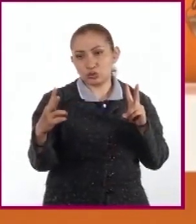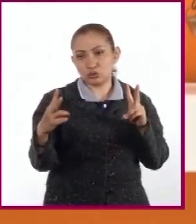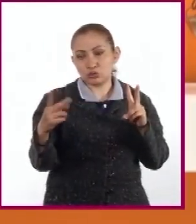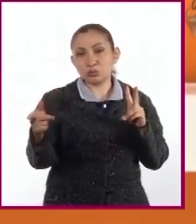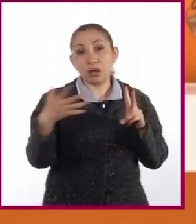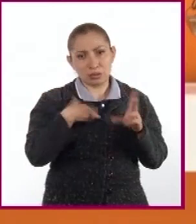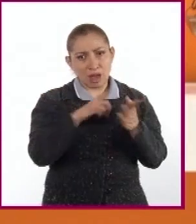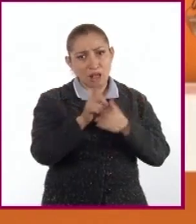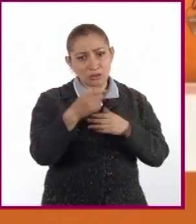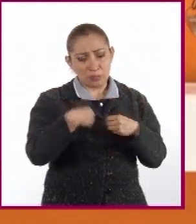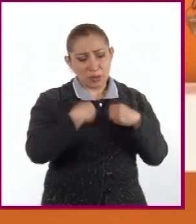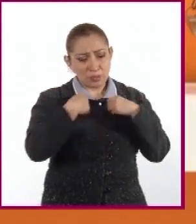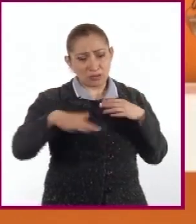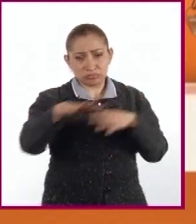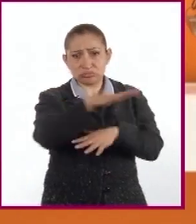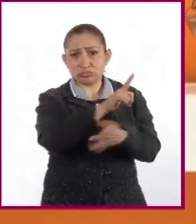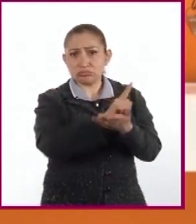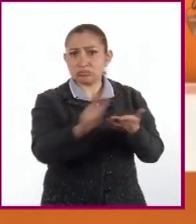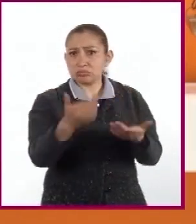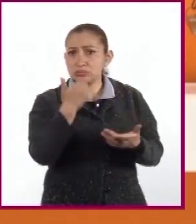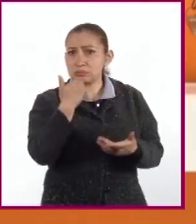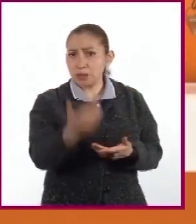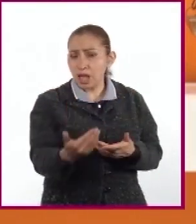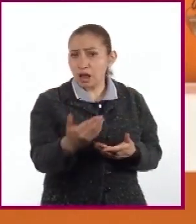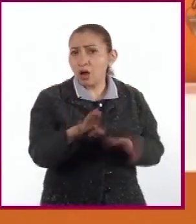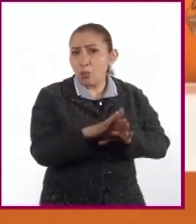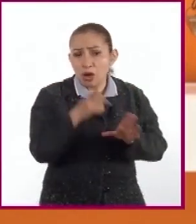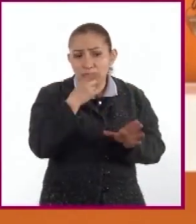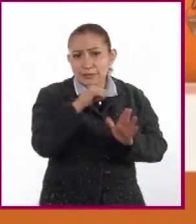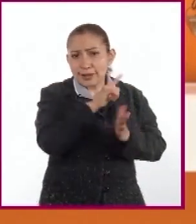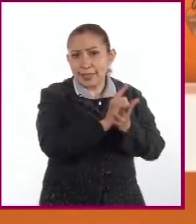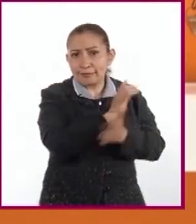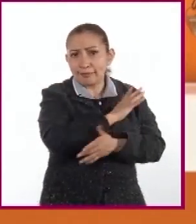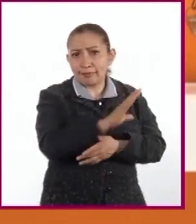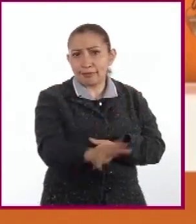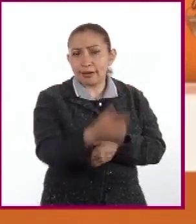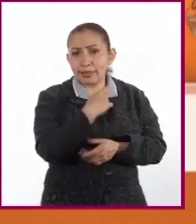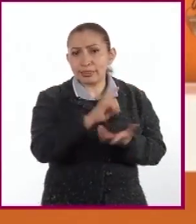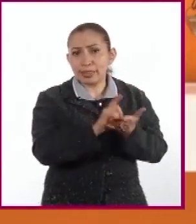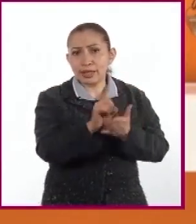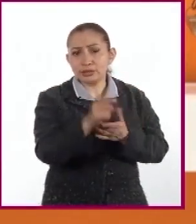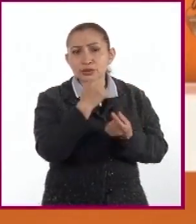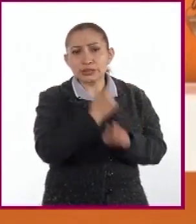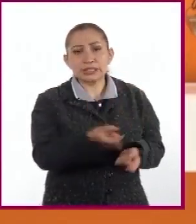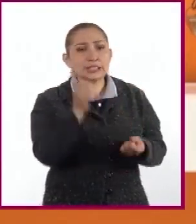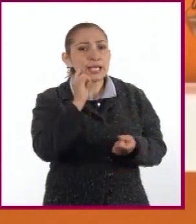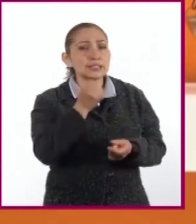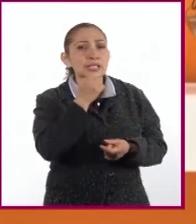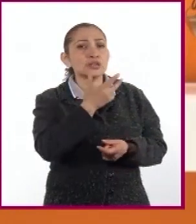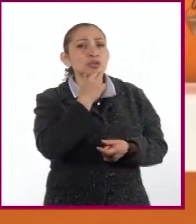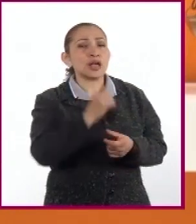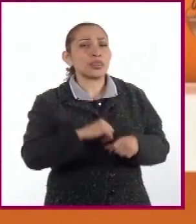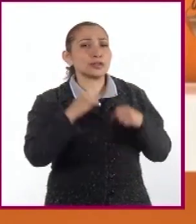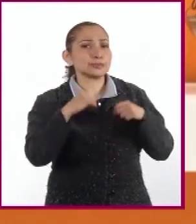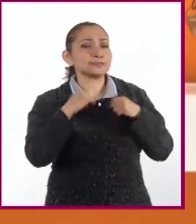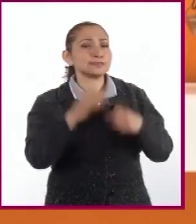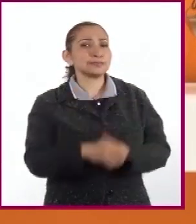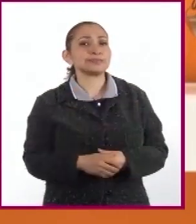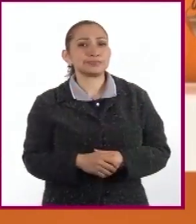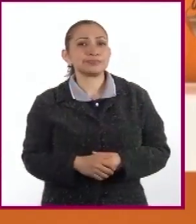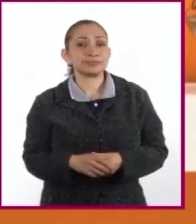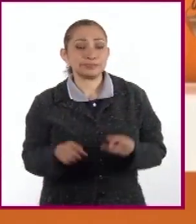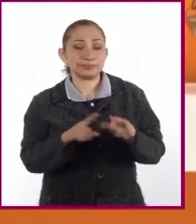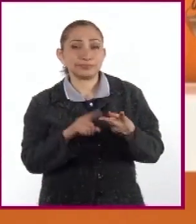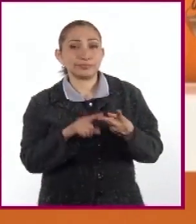tiene derecho a vivir en condiciones de bienestar como lo establece la Ley General de los Derechos de Niñas, Niños y Adolescentes.